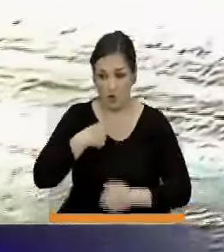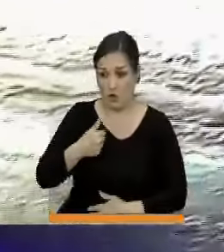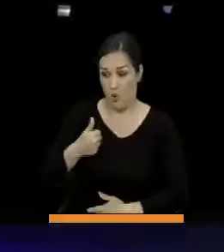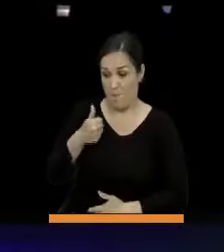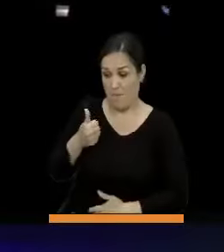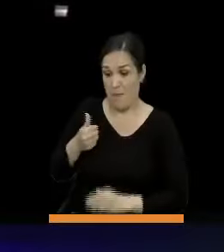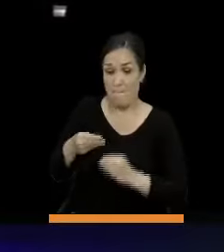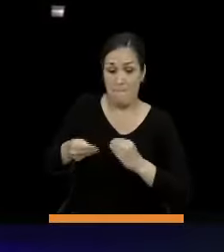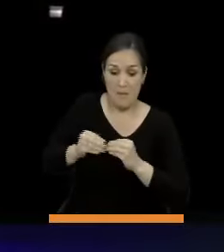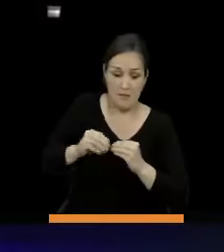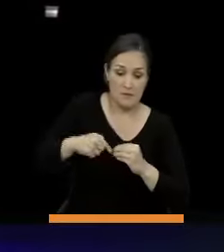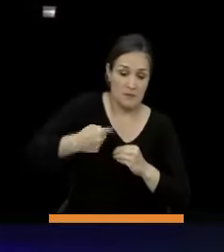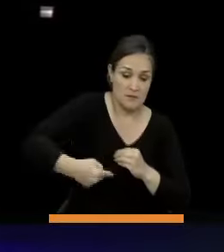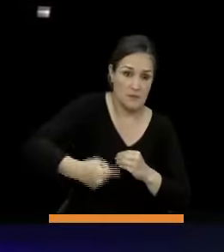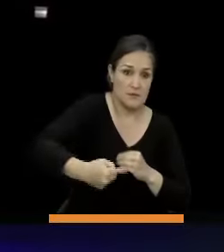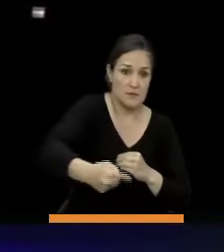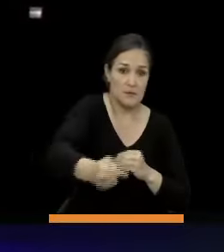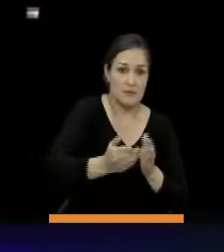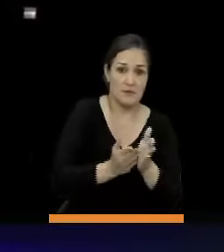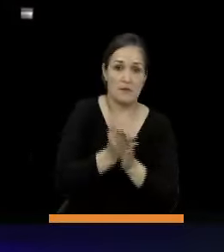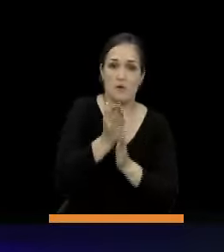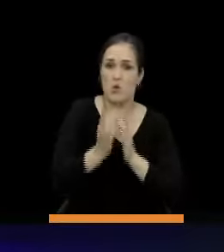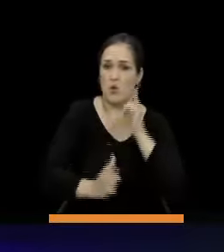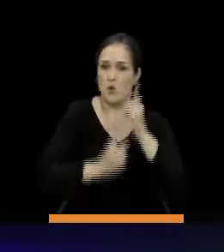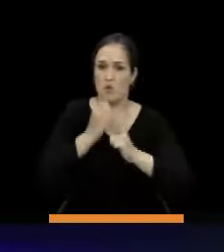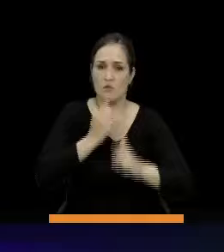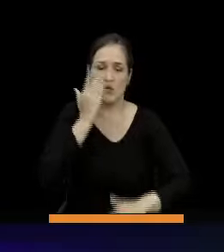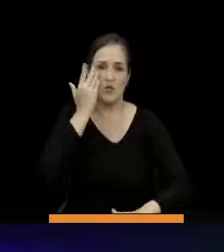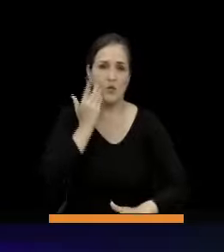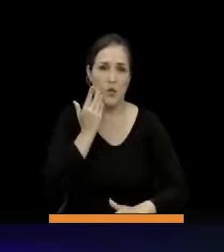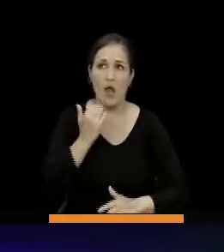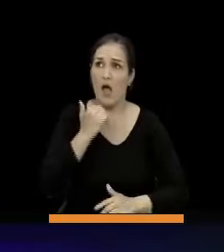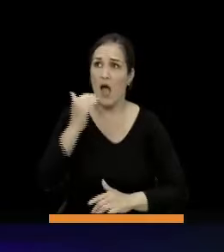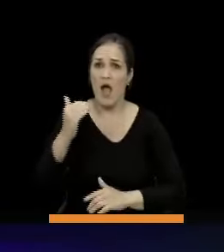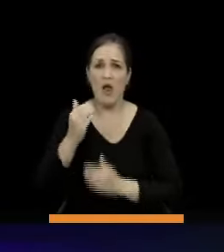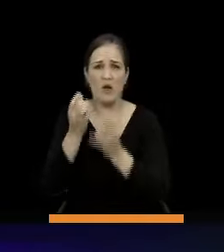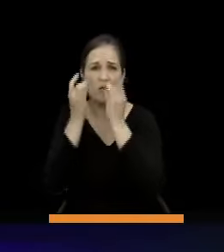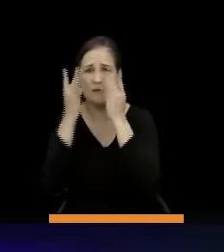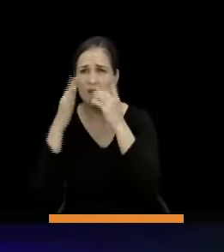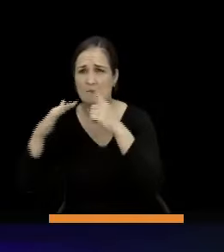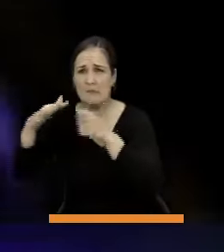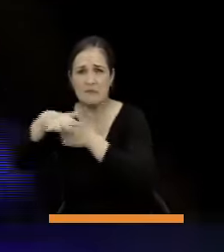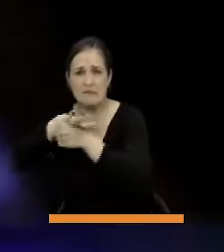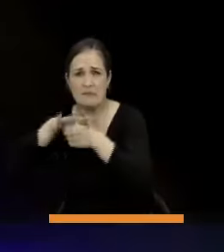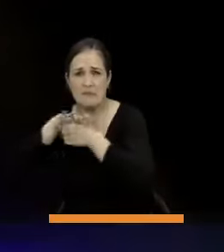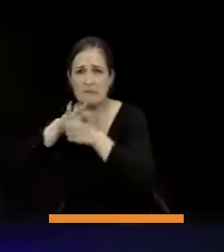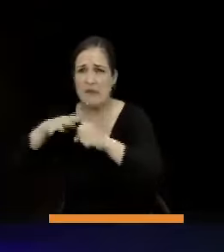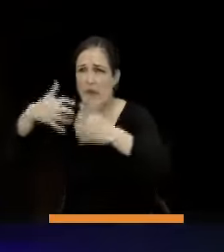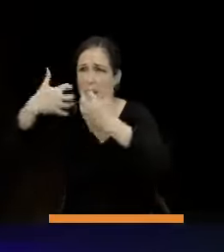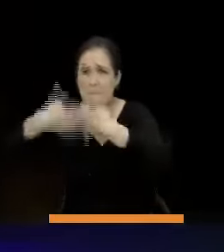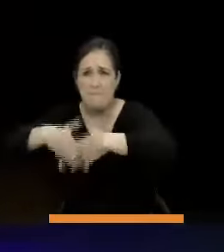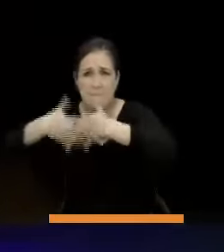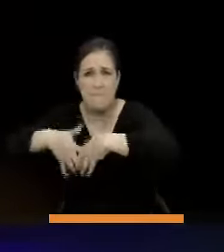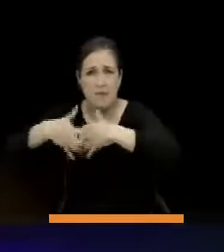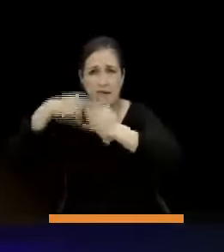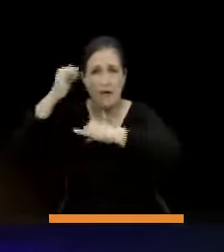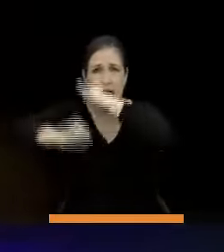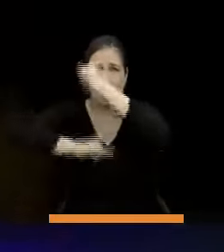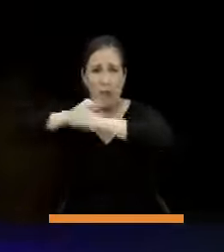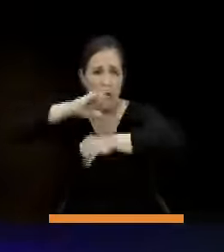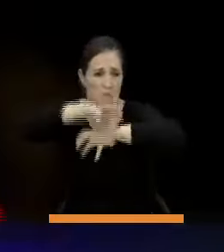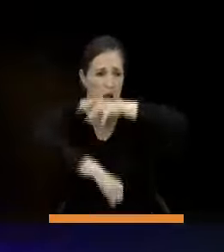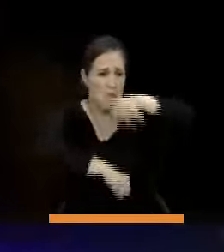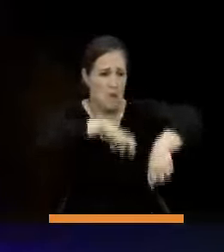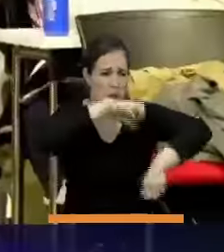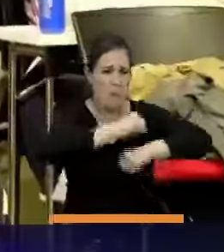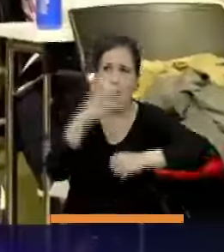futuras generaciones. Por cuanto hoy día luchamos contra todas aquellas nefastas transnacionales que se apoderan de las